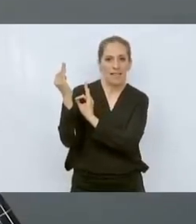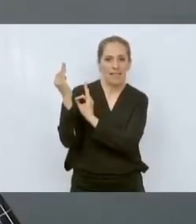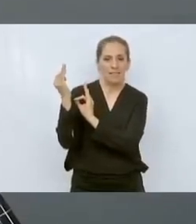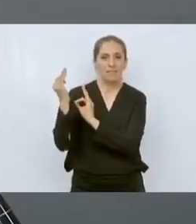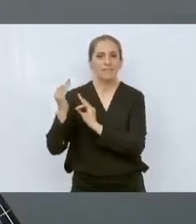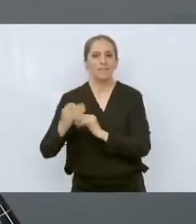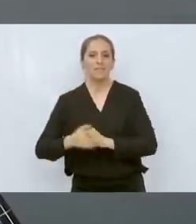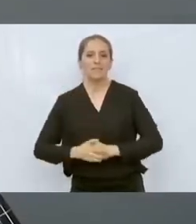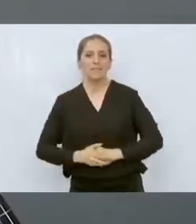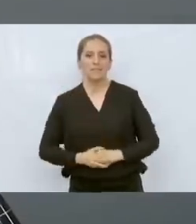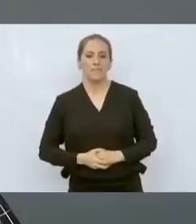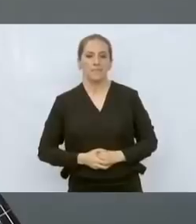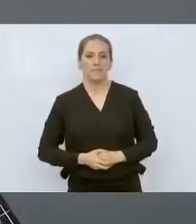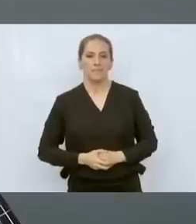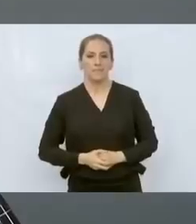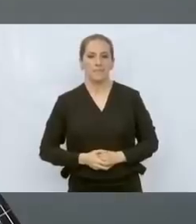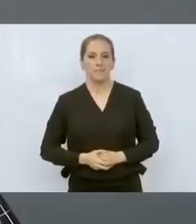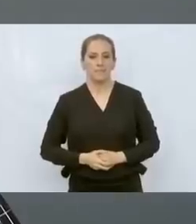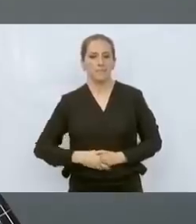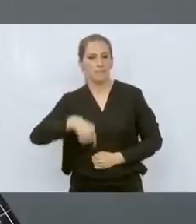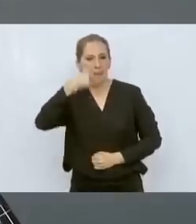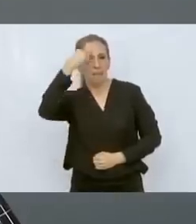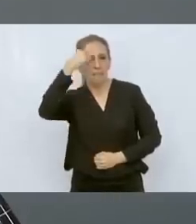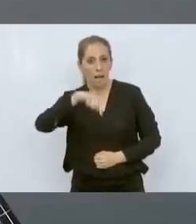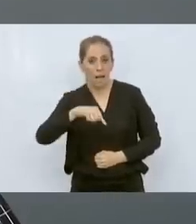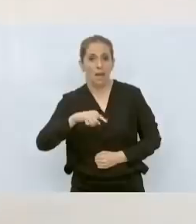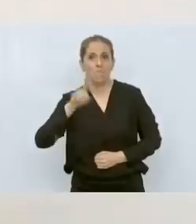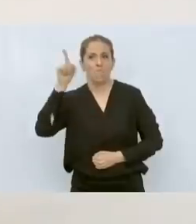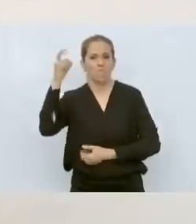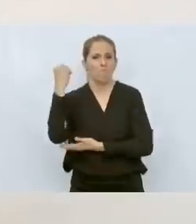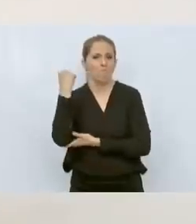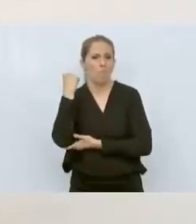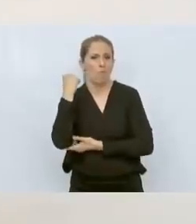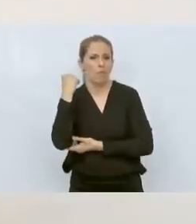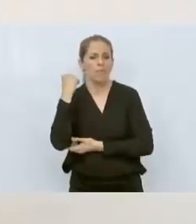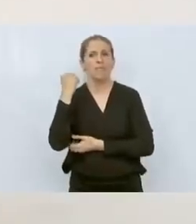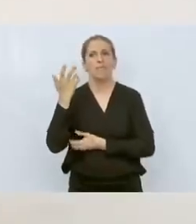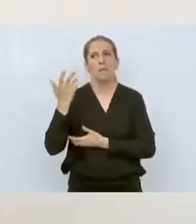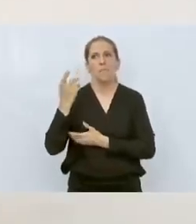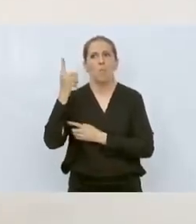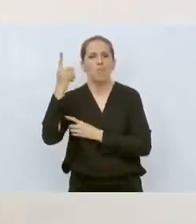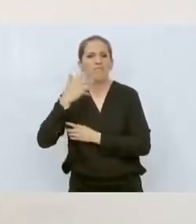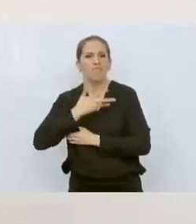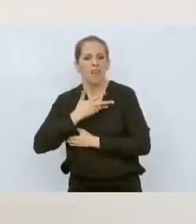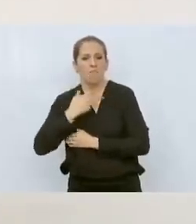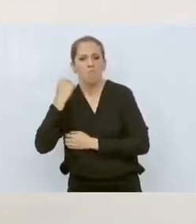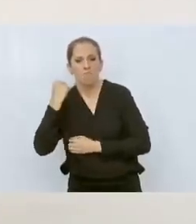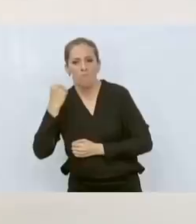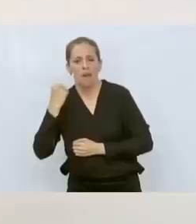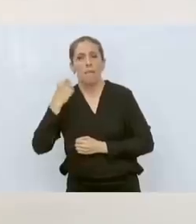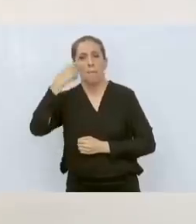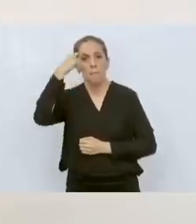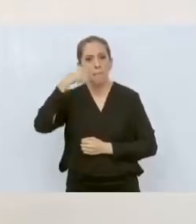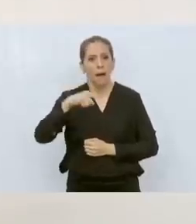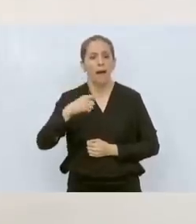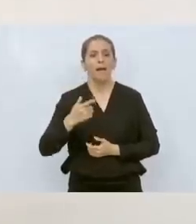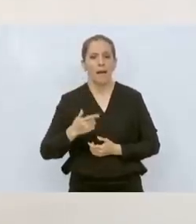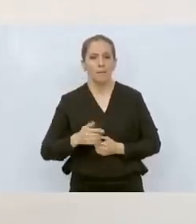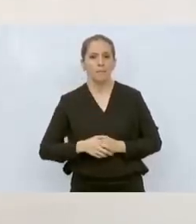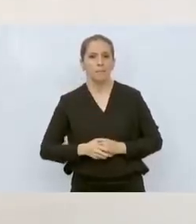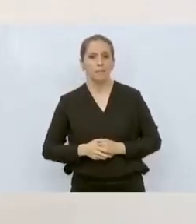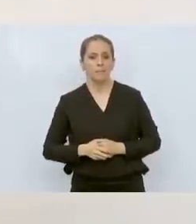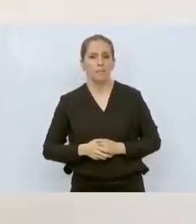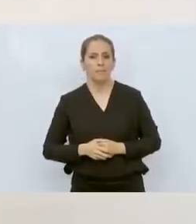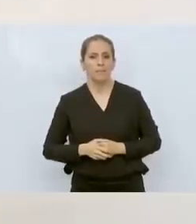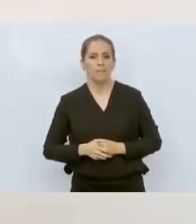la potencia económica más importante